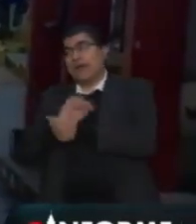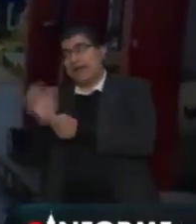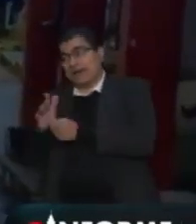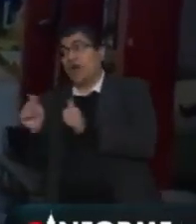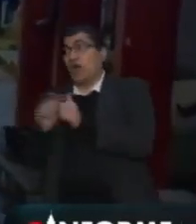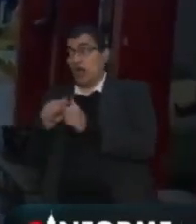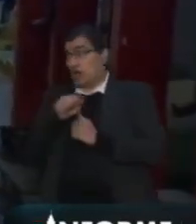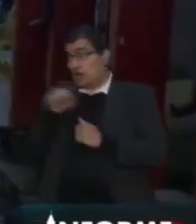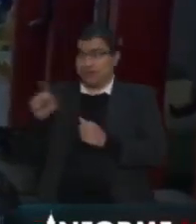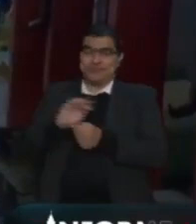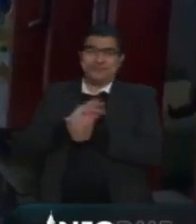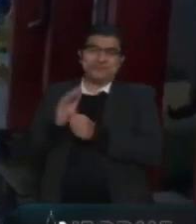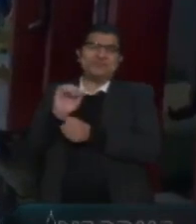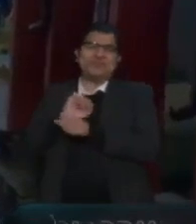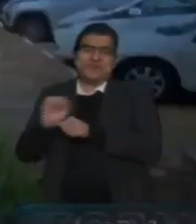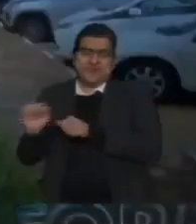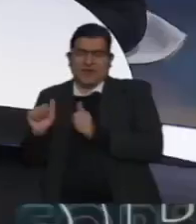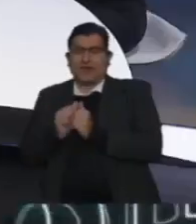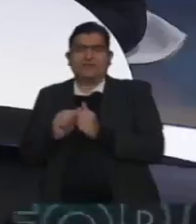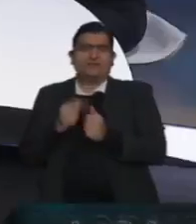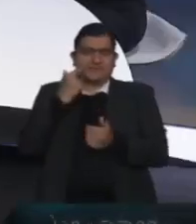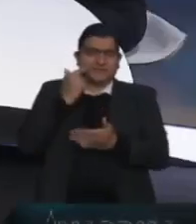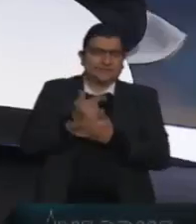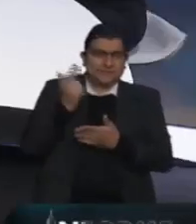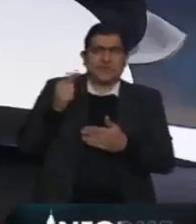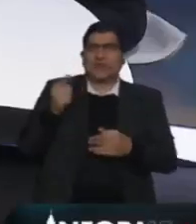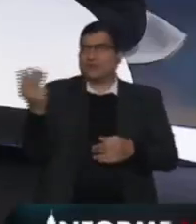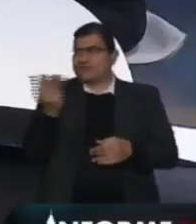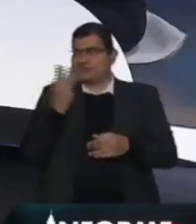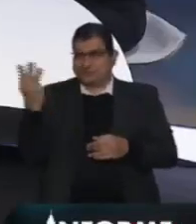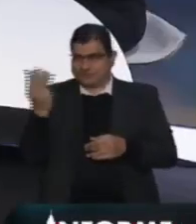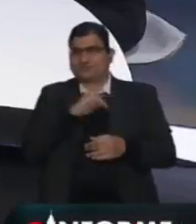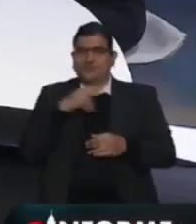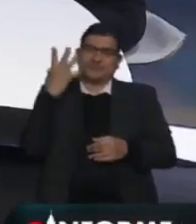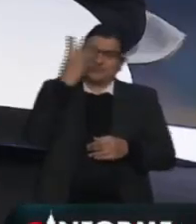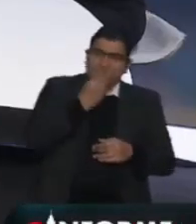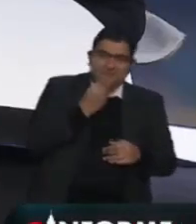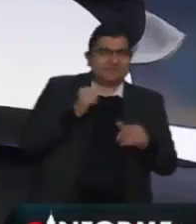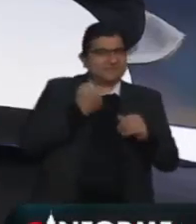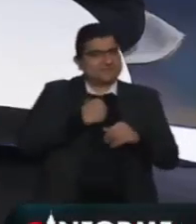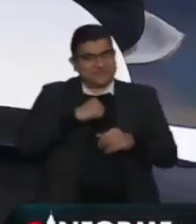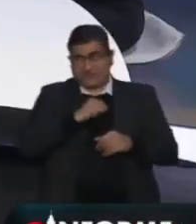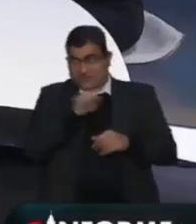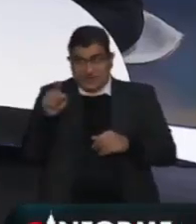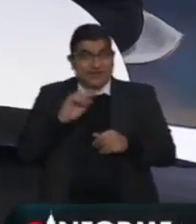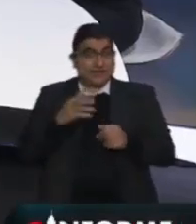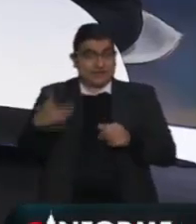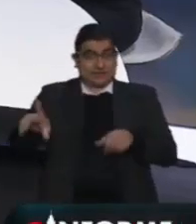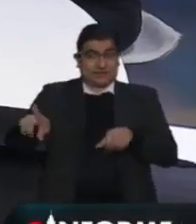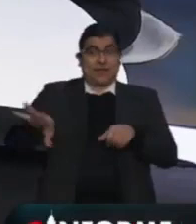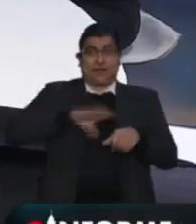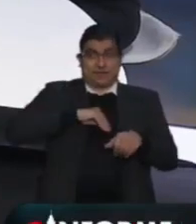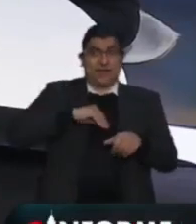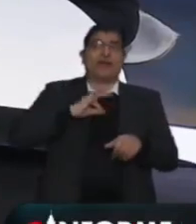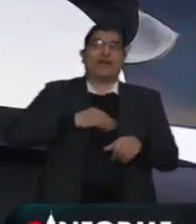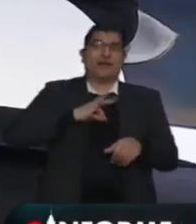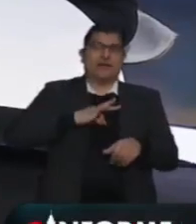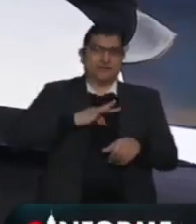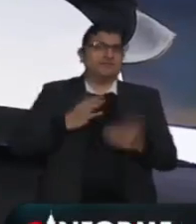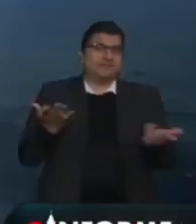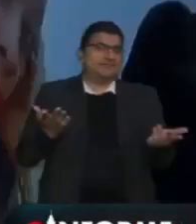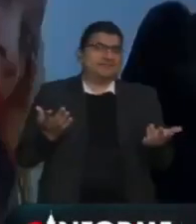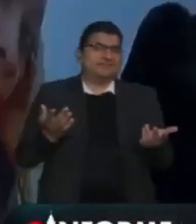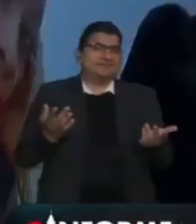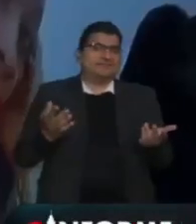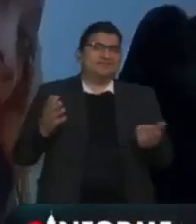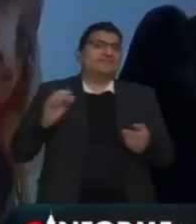un factor de riesgo por lo menos. Es decir, nosotros tres que somos gente además de bonita, saludable, si nos da COVID, pues no tenemos que tomar antivirales porque nos